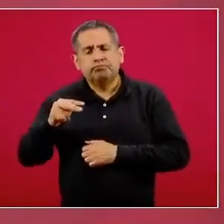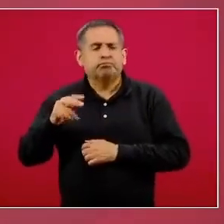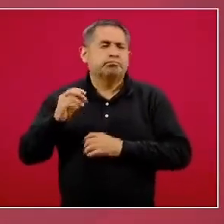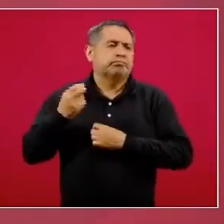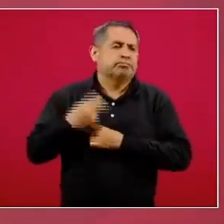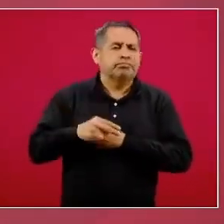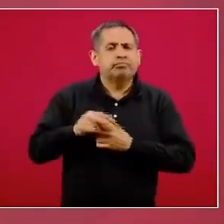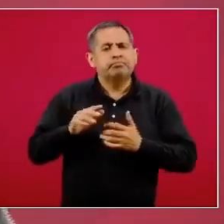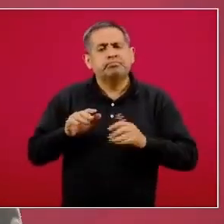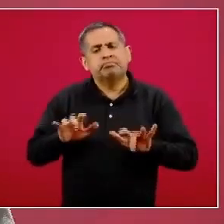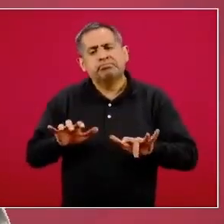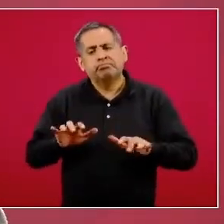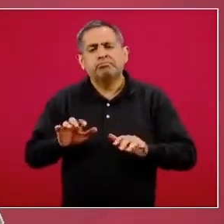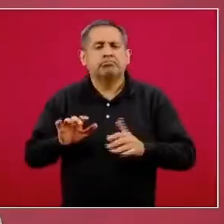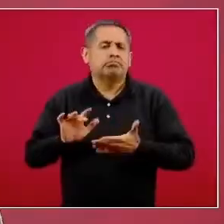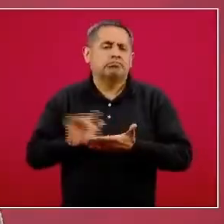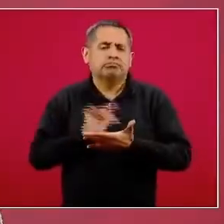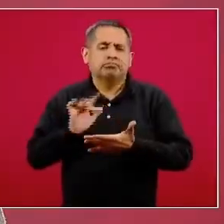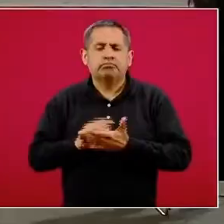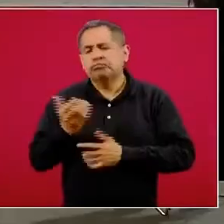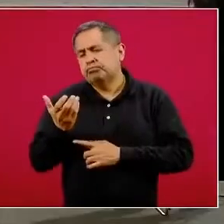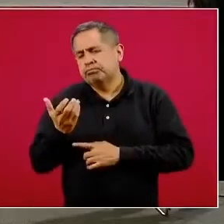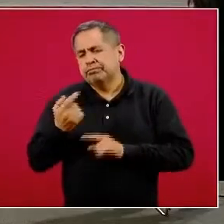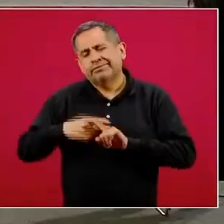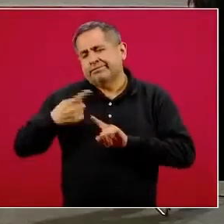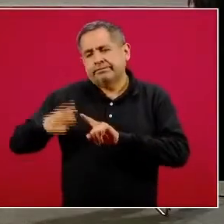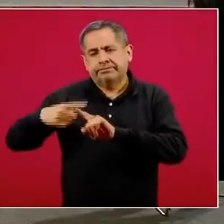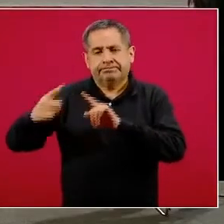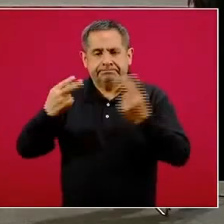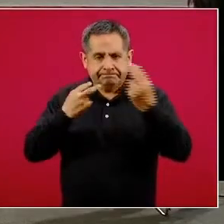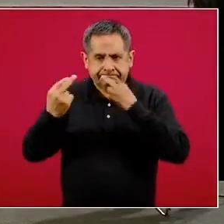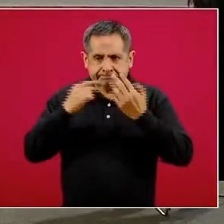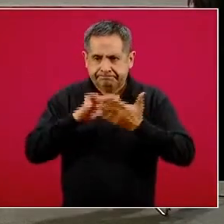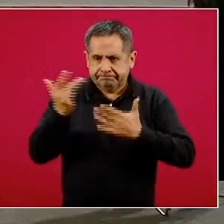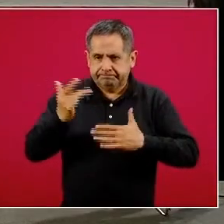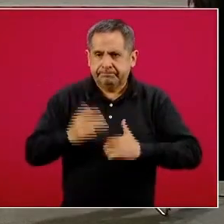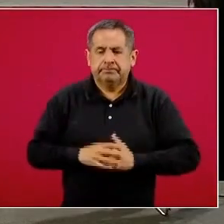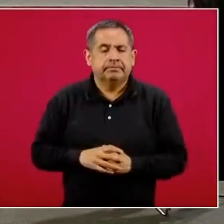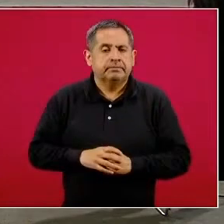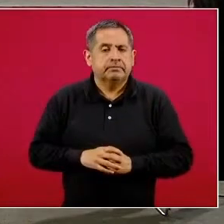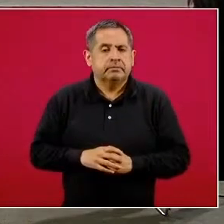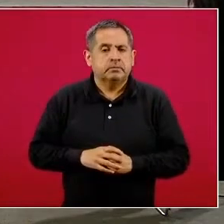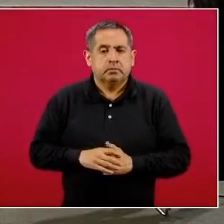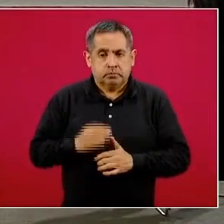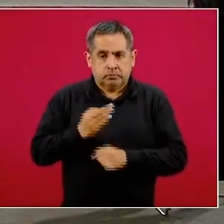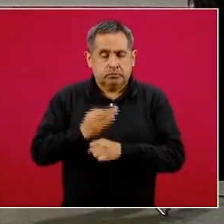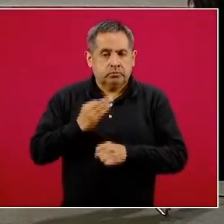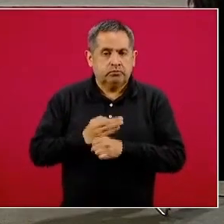o dispositivo móvil. Hoy vamos a tener